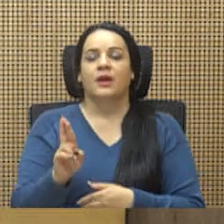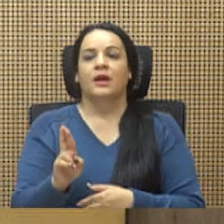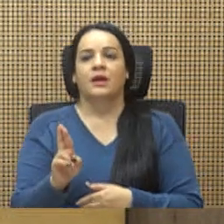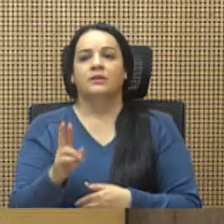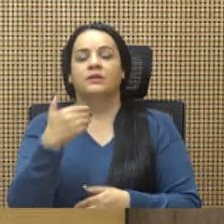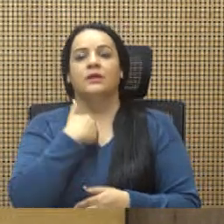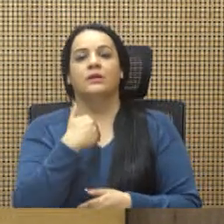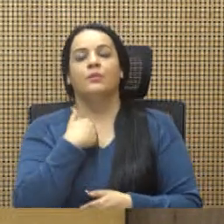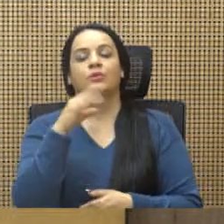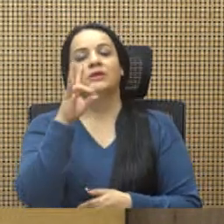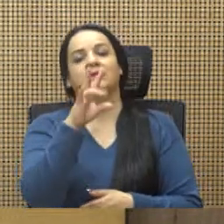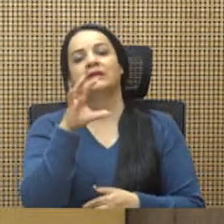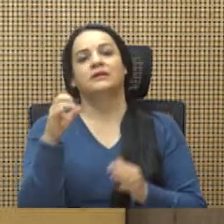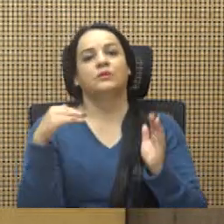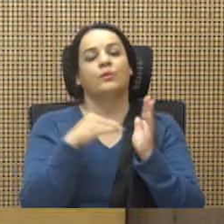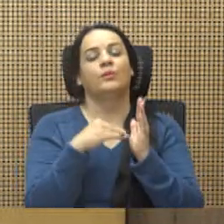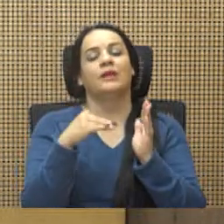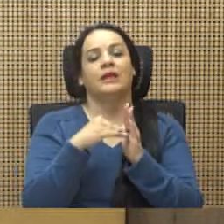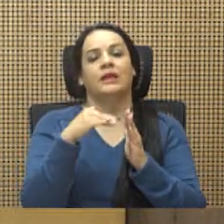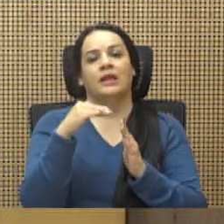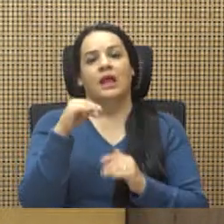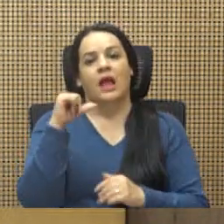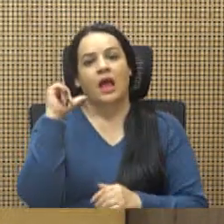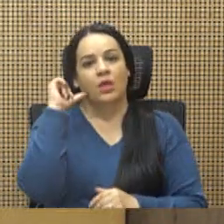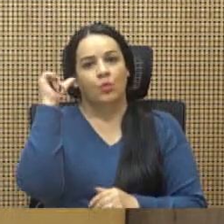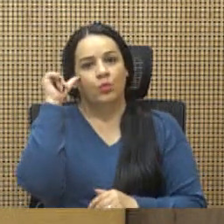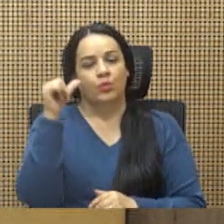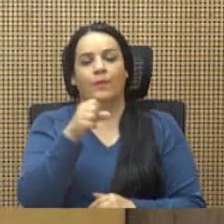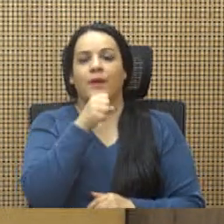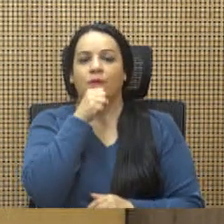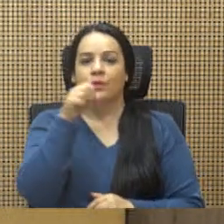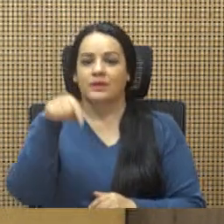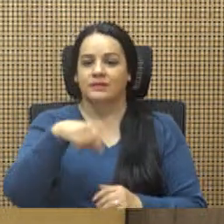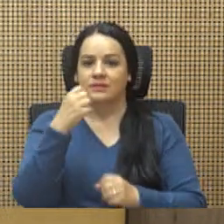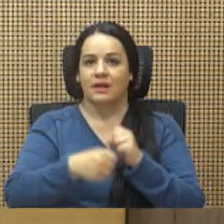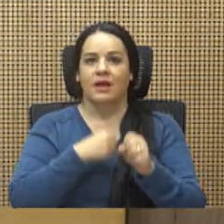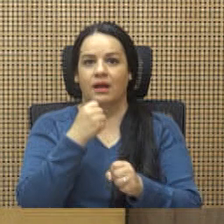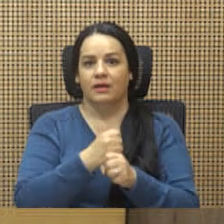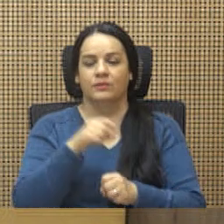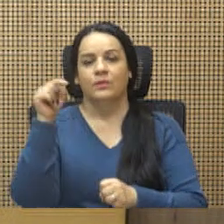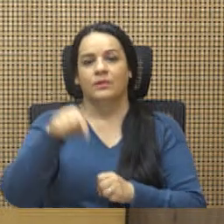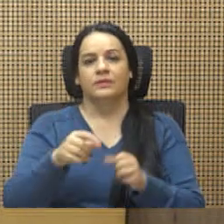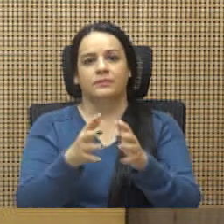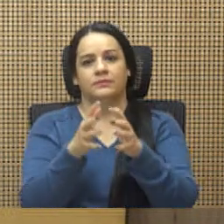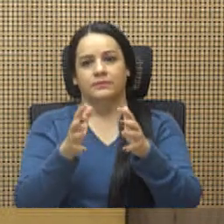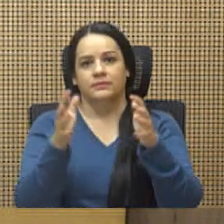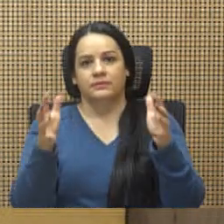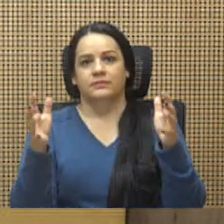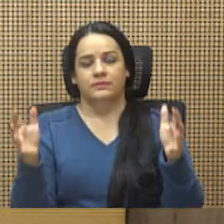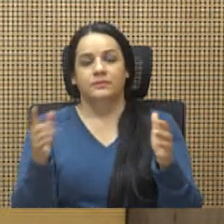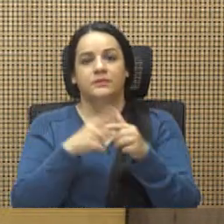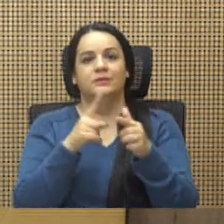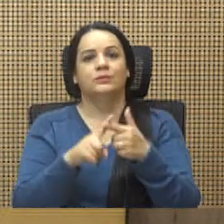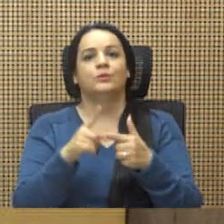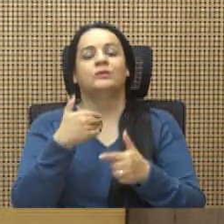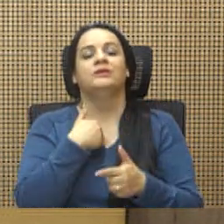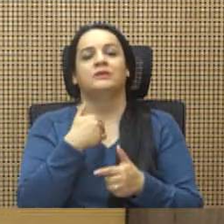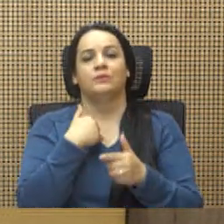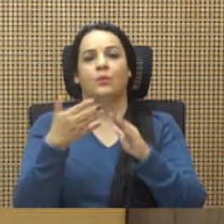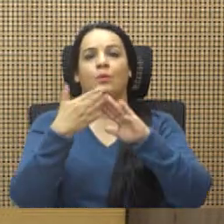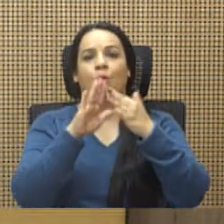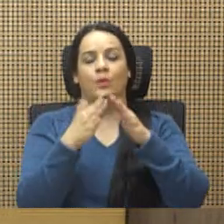tenemos 700,000 adultos mayores en este año o sea para este año y va en crecimiento Entonces tenemos una